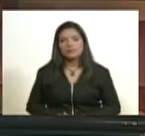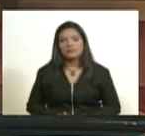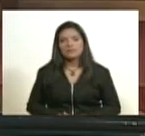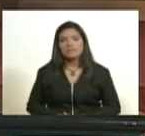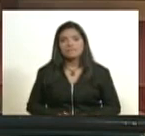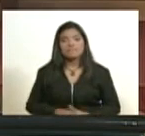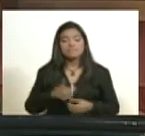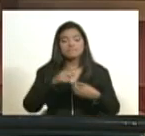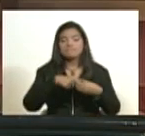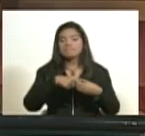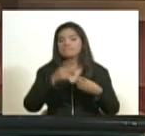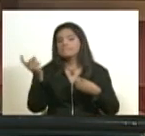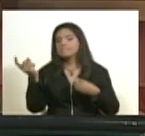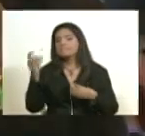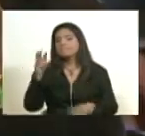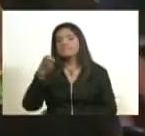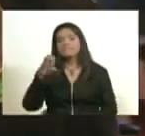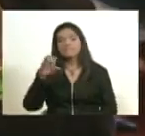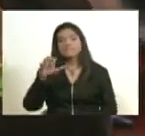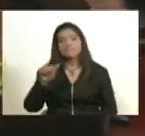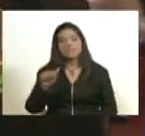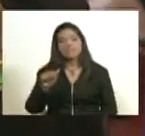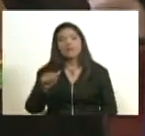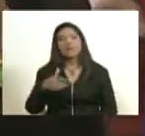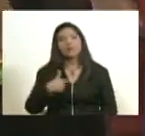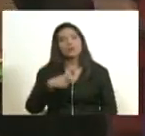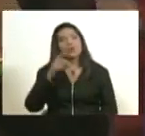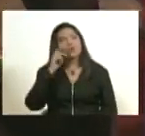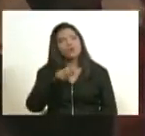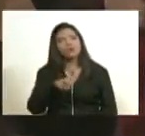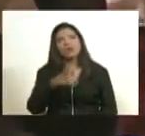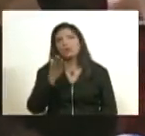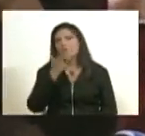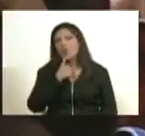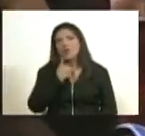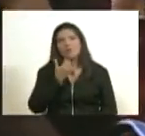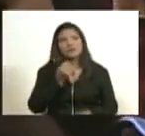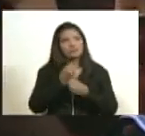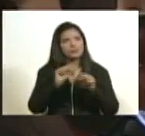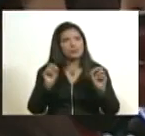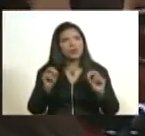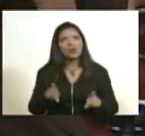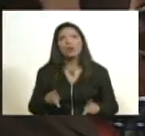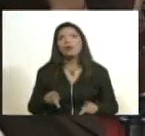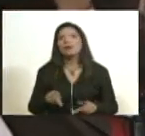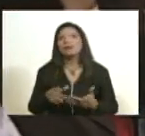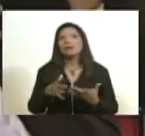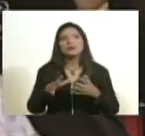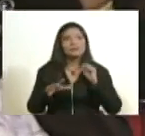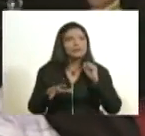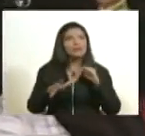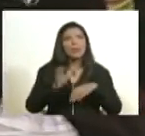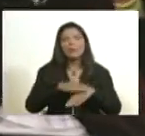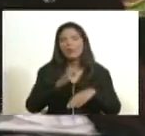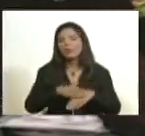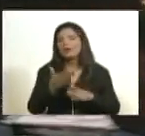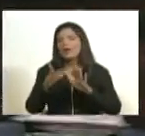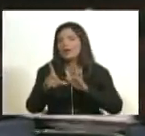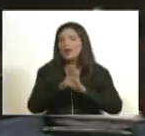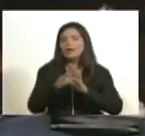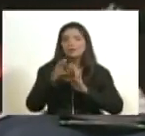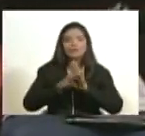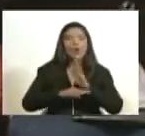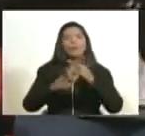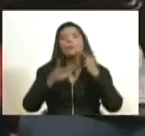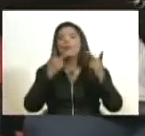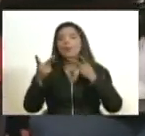salirnos de la Organización de Estados Americanos cuando vi que allí no había posibilidad de que se entendiera la razón jurídica, la razón